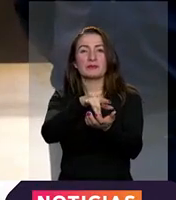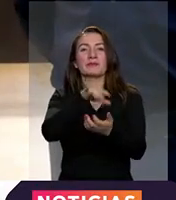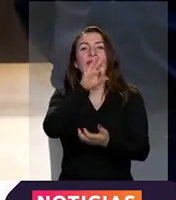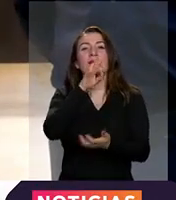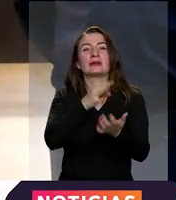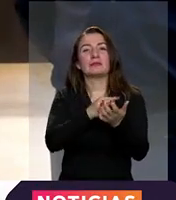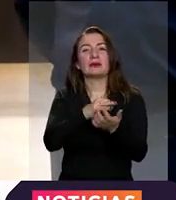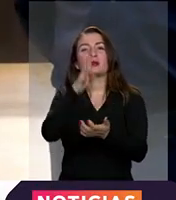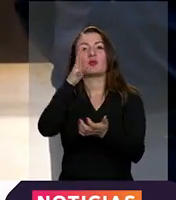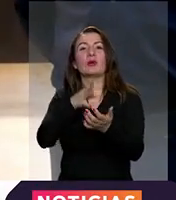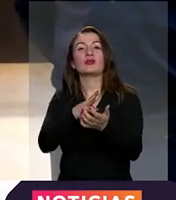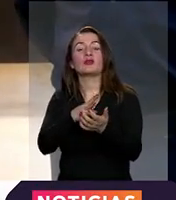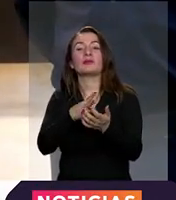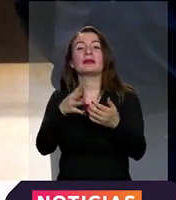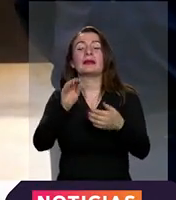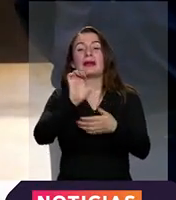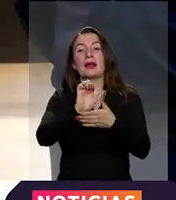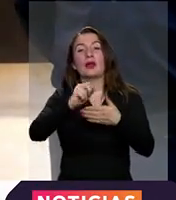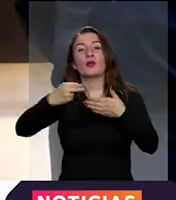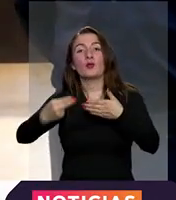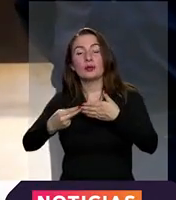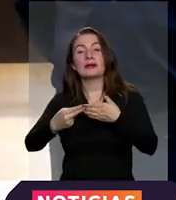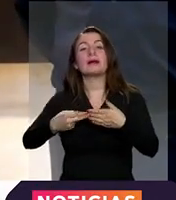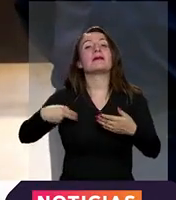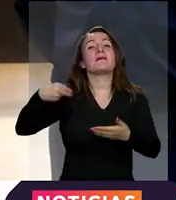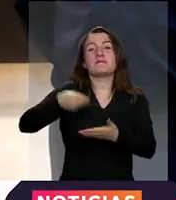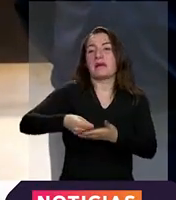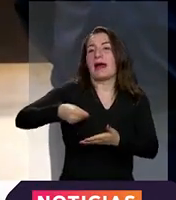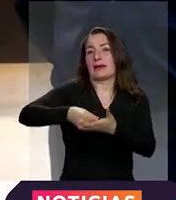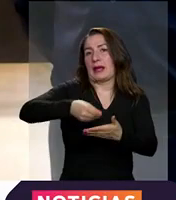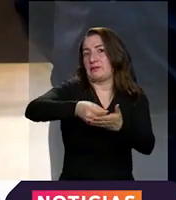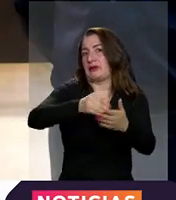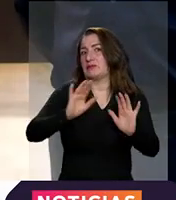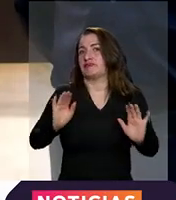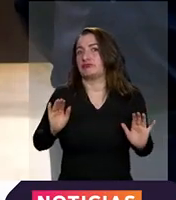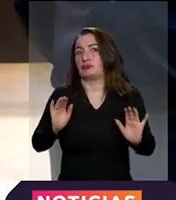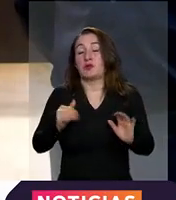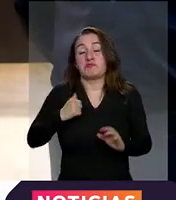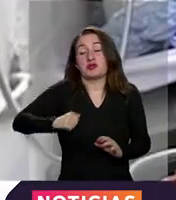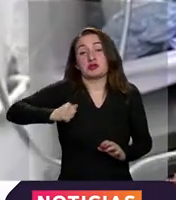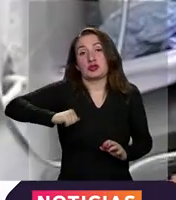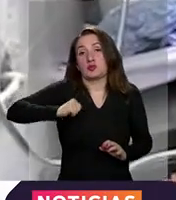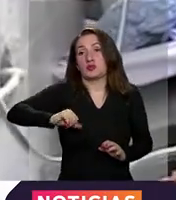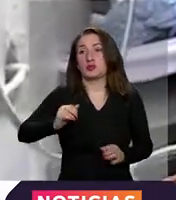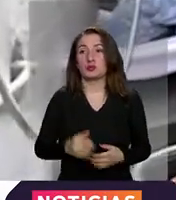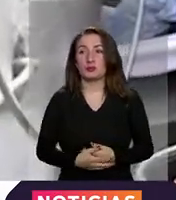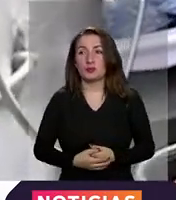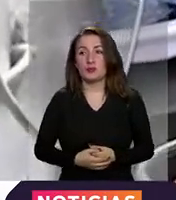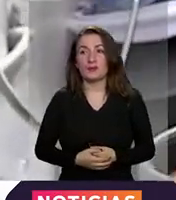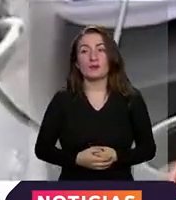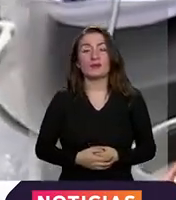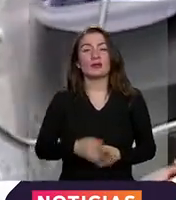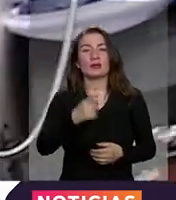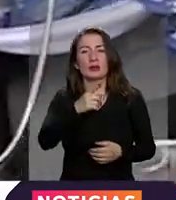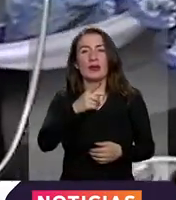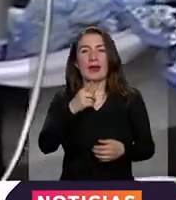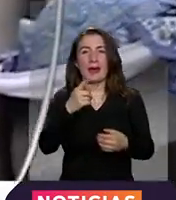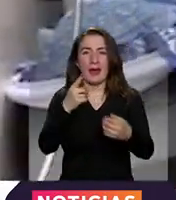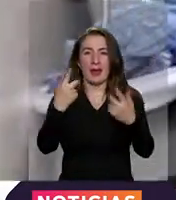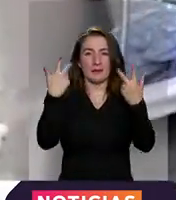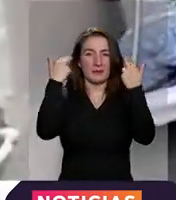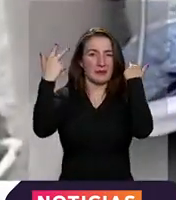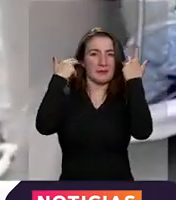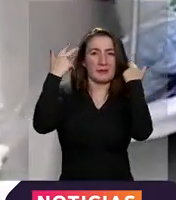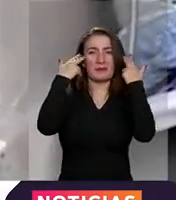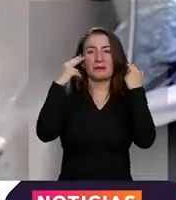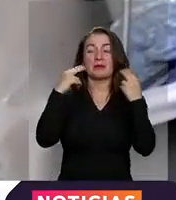3.000 a 4.000 euros, que tenían que pagarlo a partir de la prostitución. Una academia de belleza en Villavicencio era